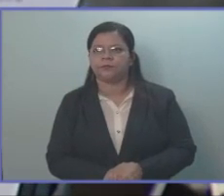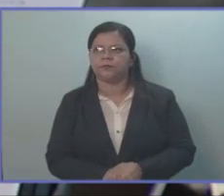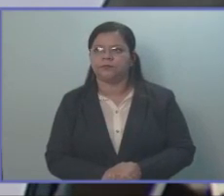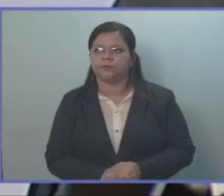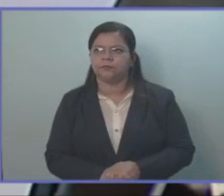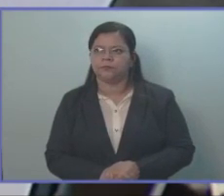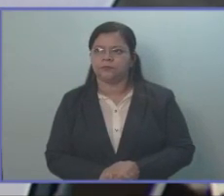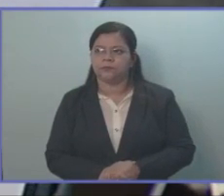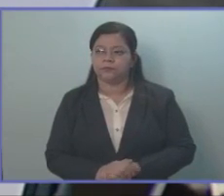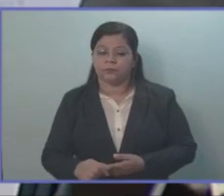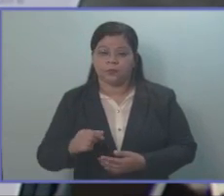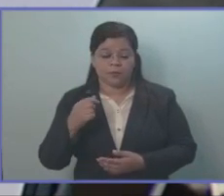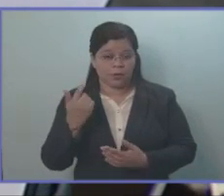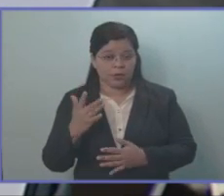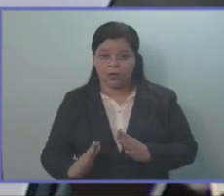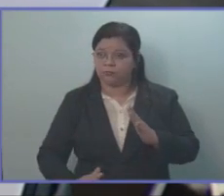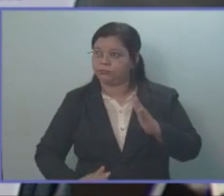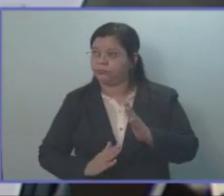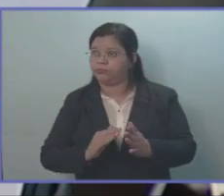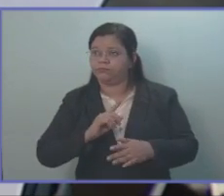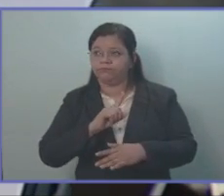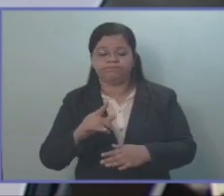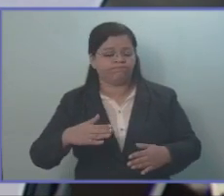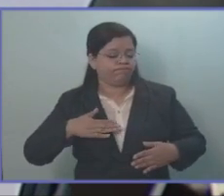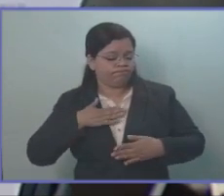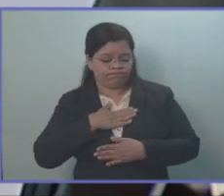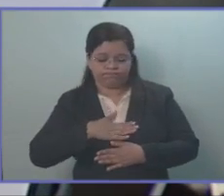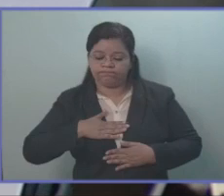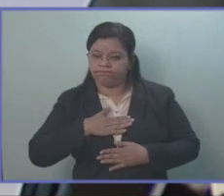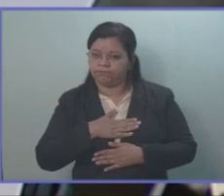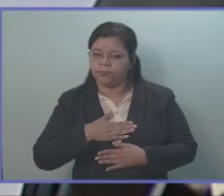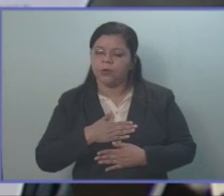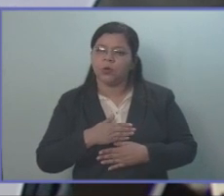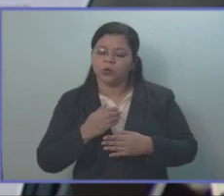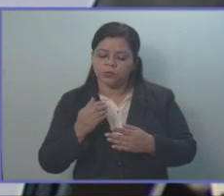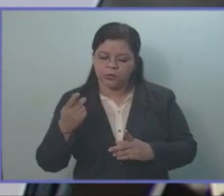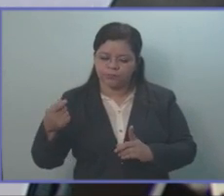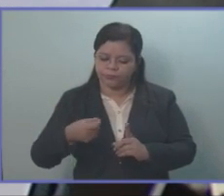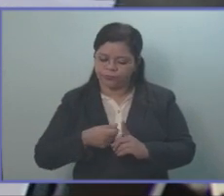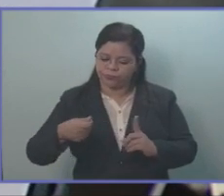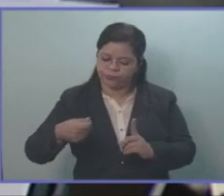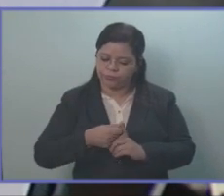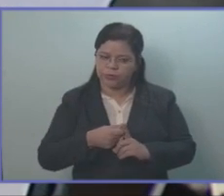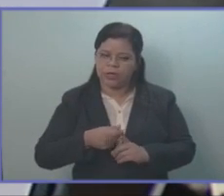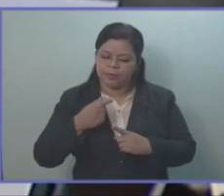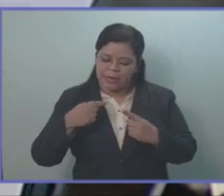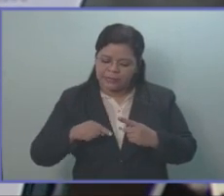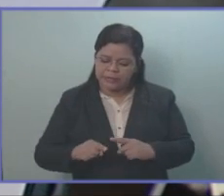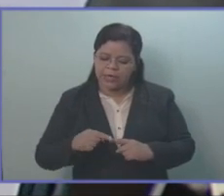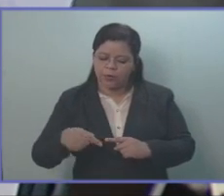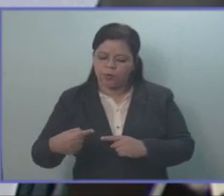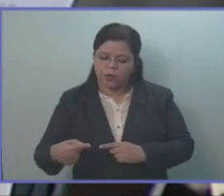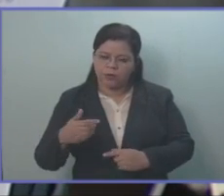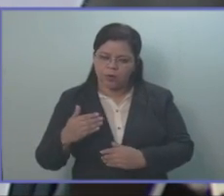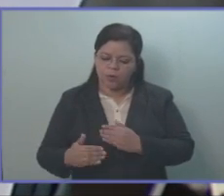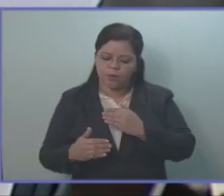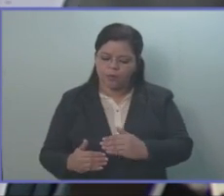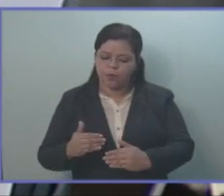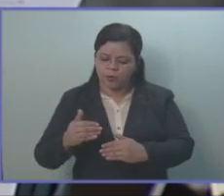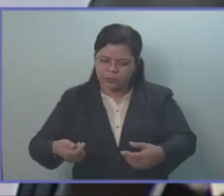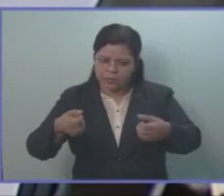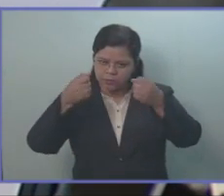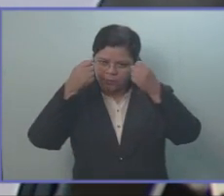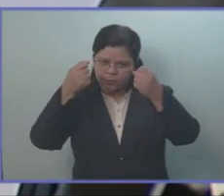La suspensión temporal sin goce de sueldo se mantendrá durante la tramitación del proceso penal o